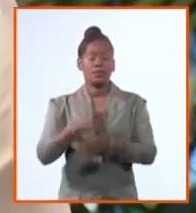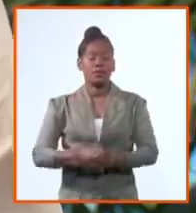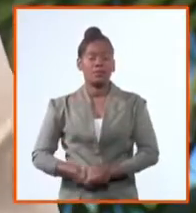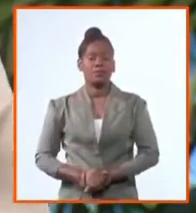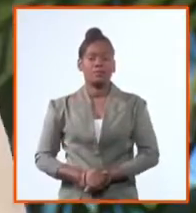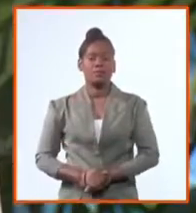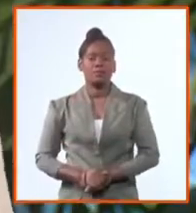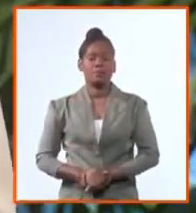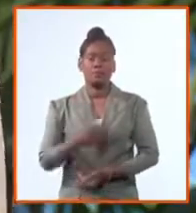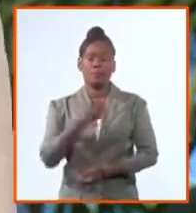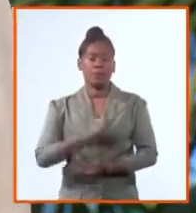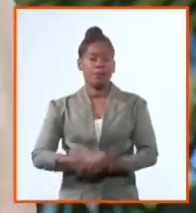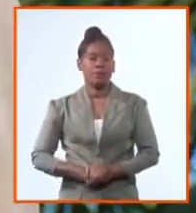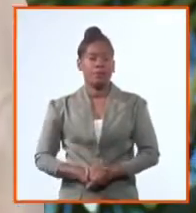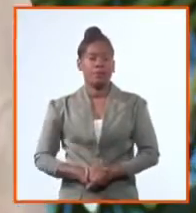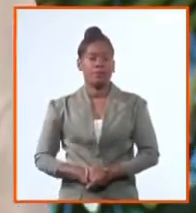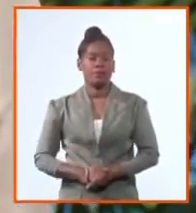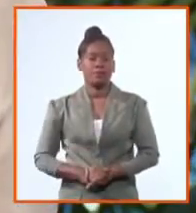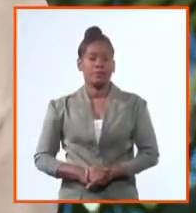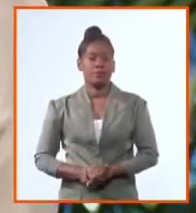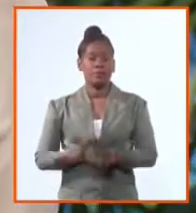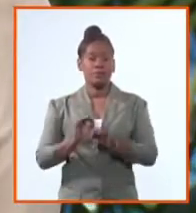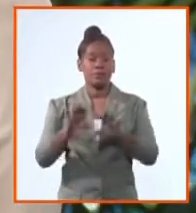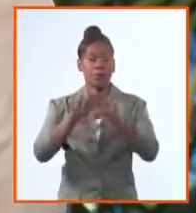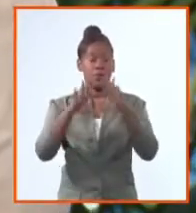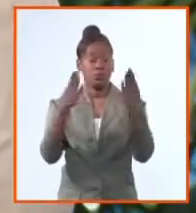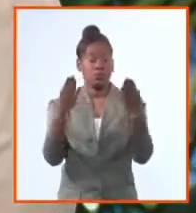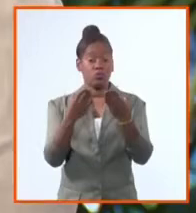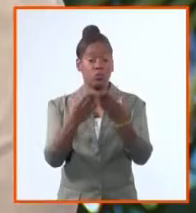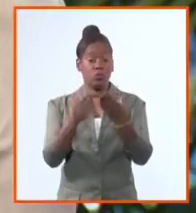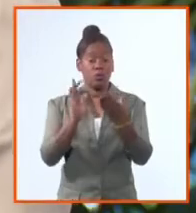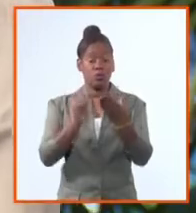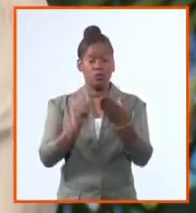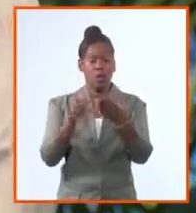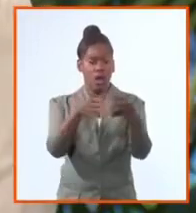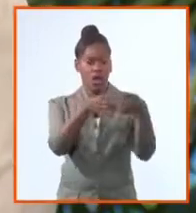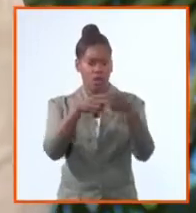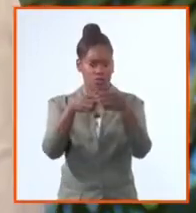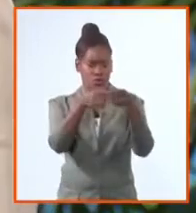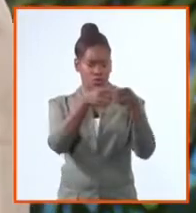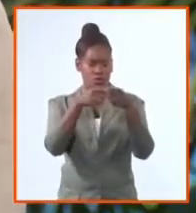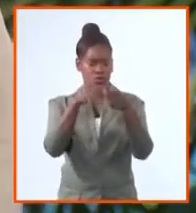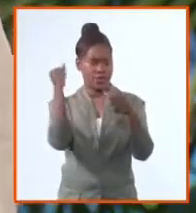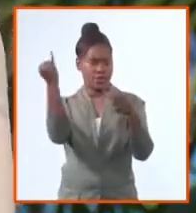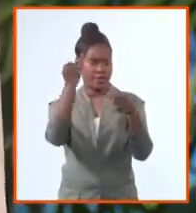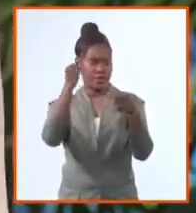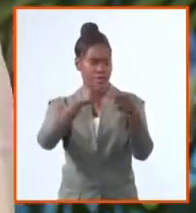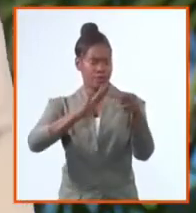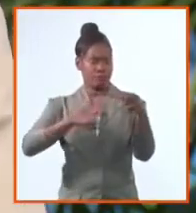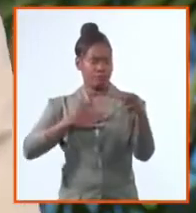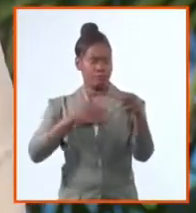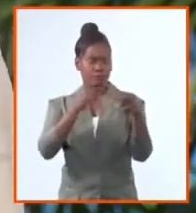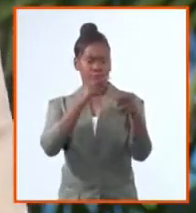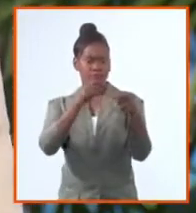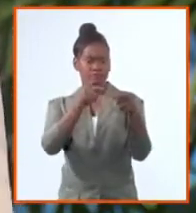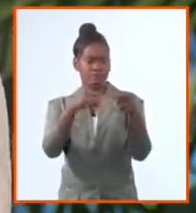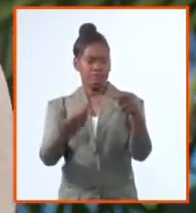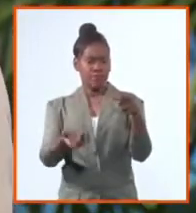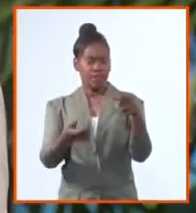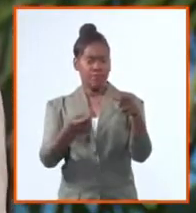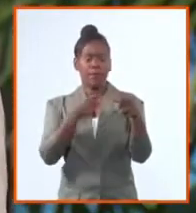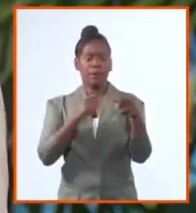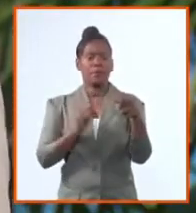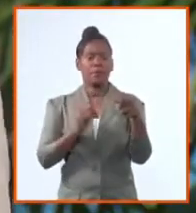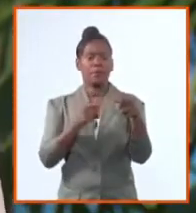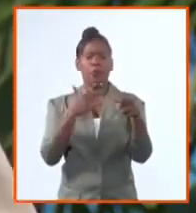internacional no es comercio exterior, la inserción internacional es más que comercio exterior. Y está muy vinculado al despliegue, a la estrategia